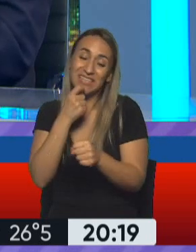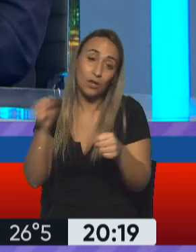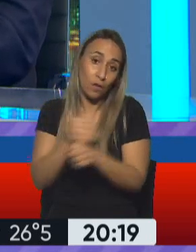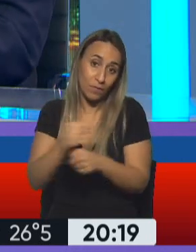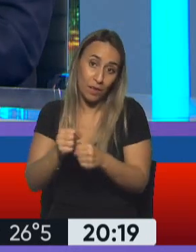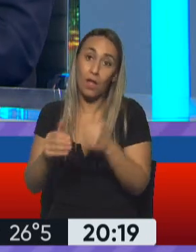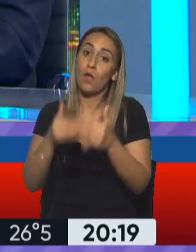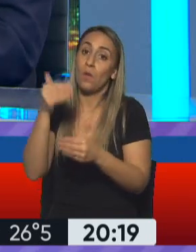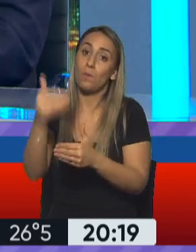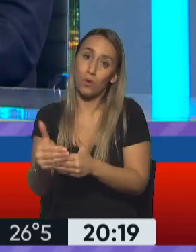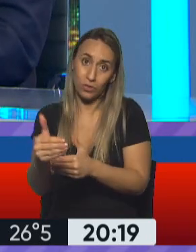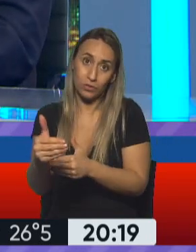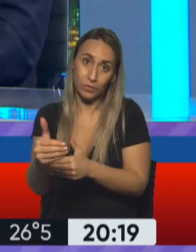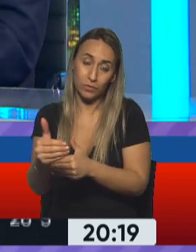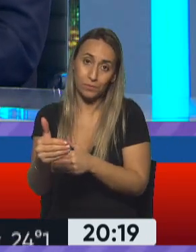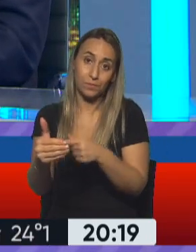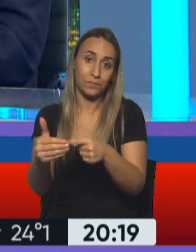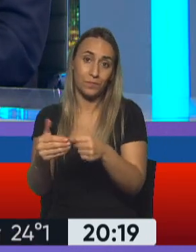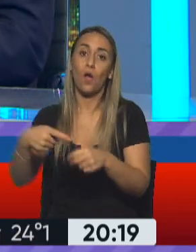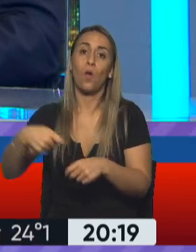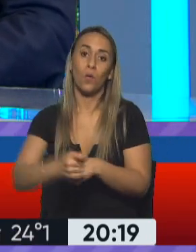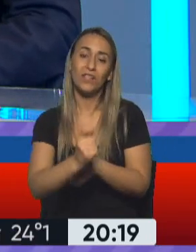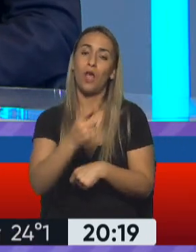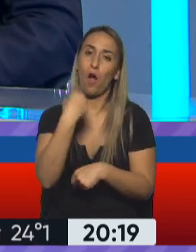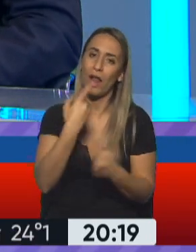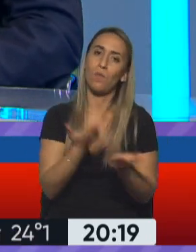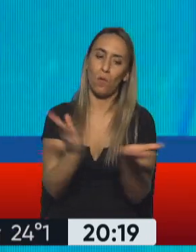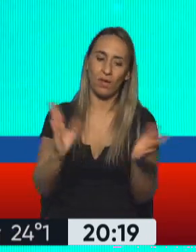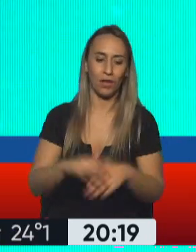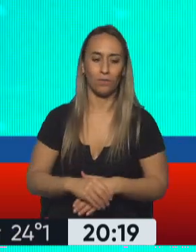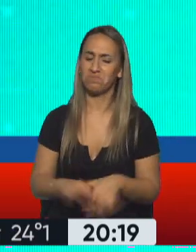normalmente en un procedimiento penal es el juicio oral y público. Perfecto, Néstor, completo.